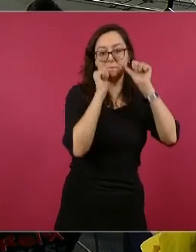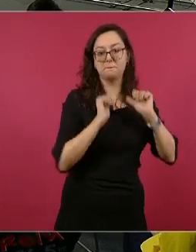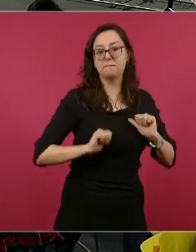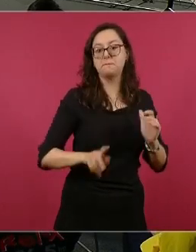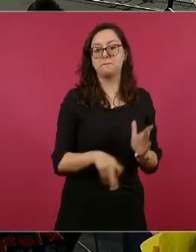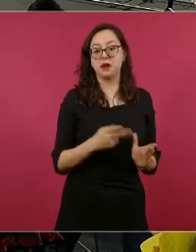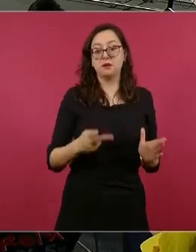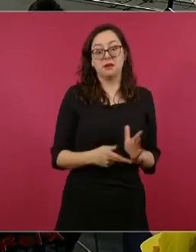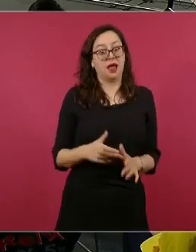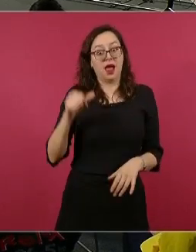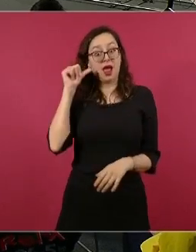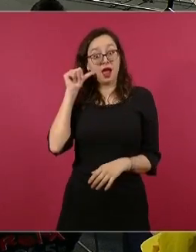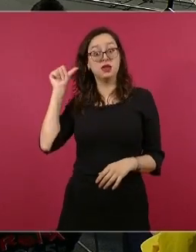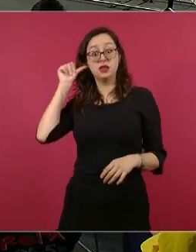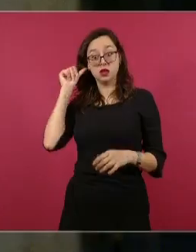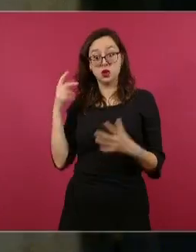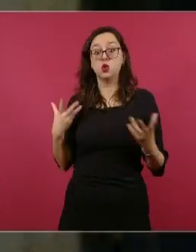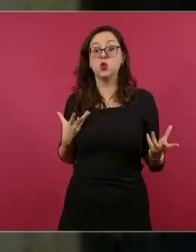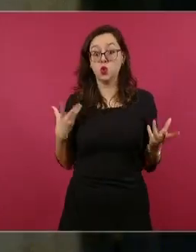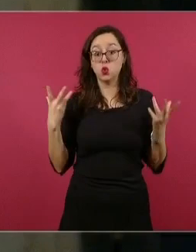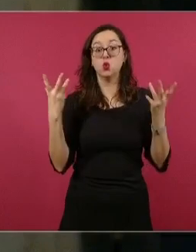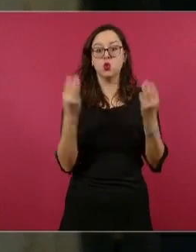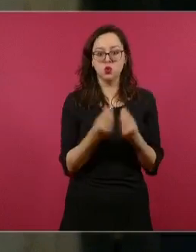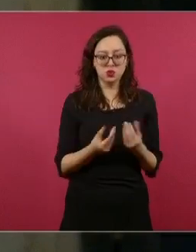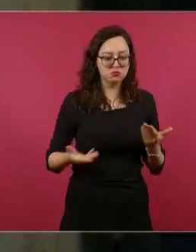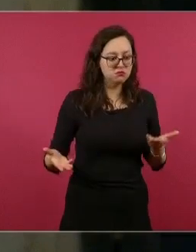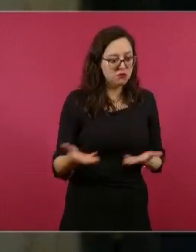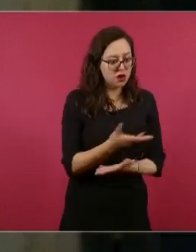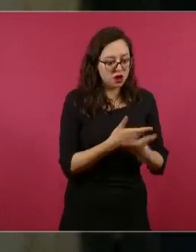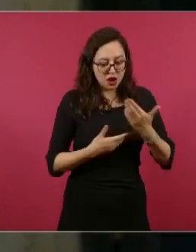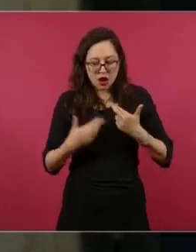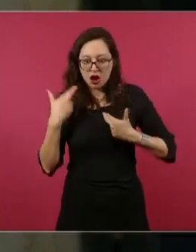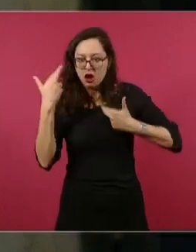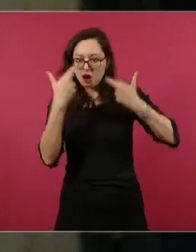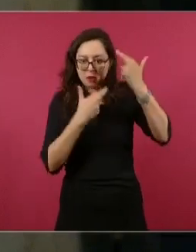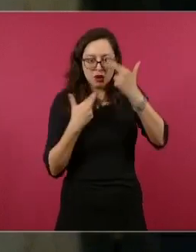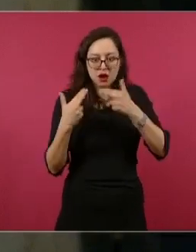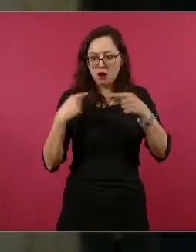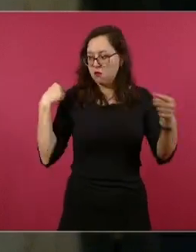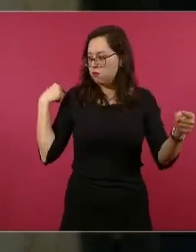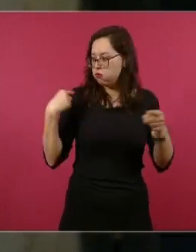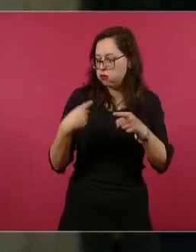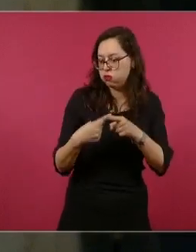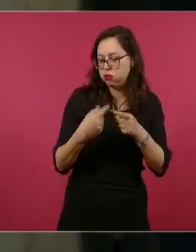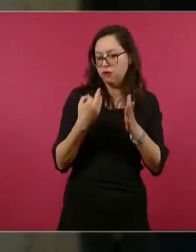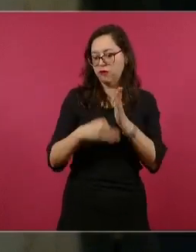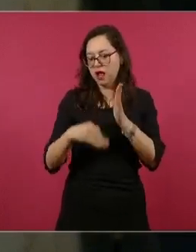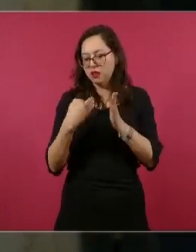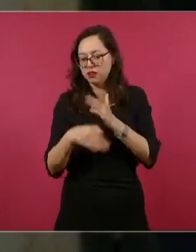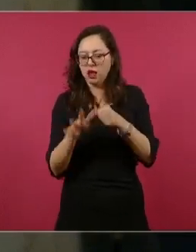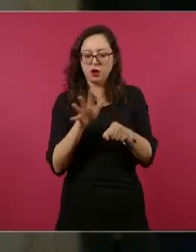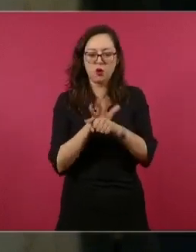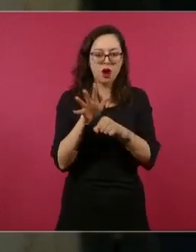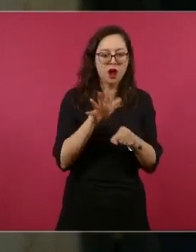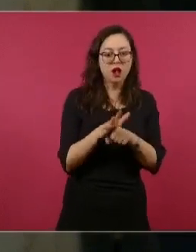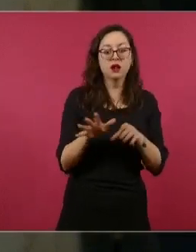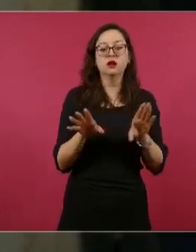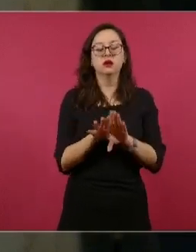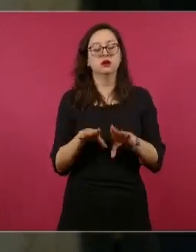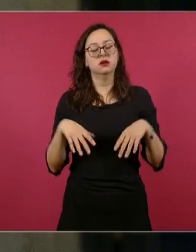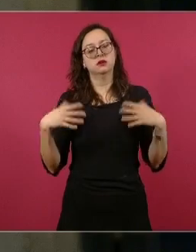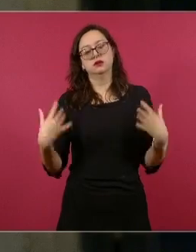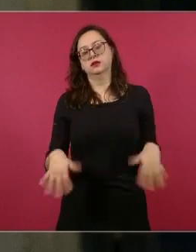reunimos ayer con ella, haciendo este balance, los compromisos, lo que queda pendiente, la